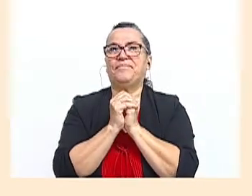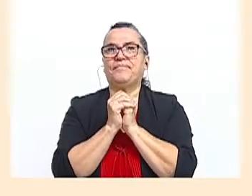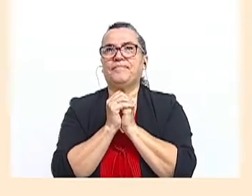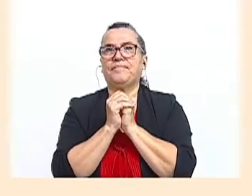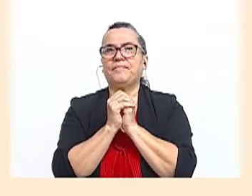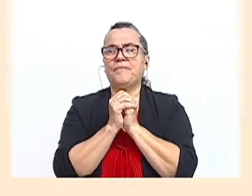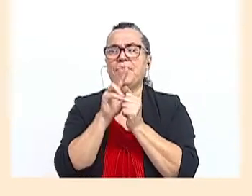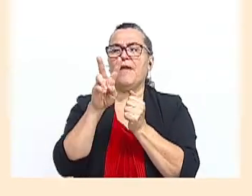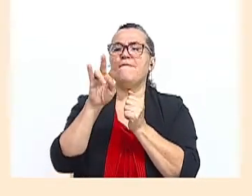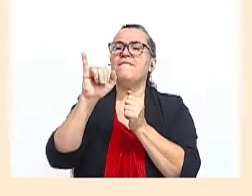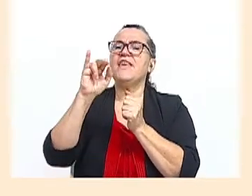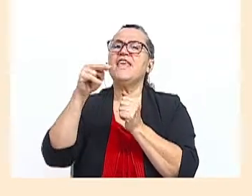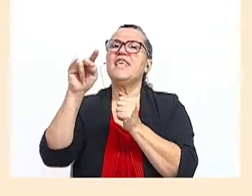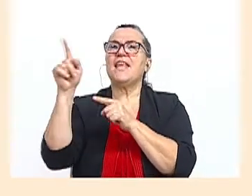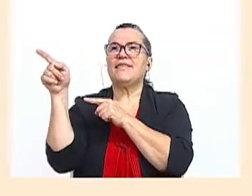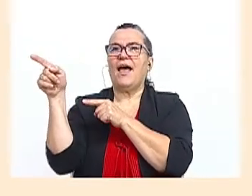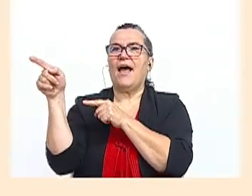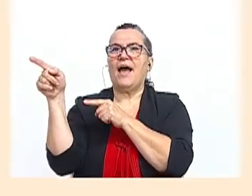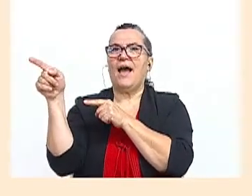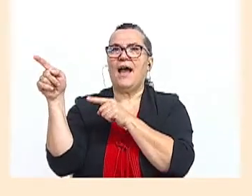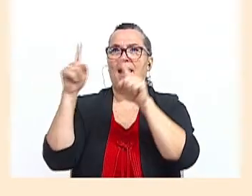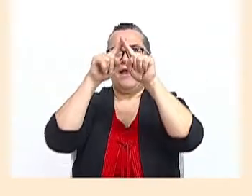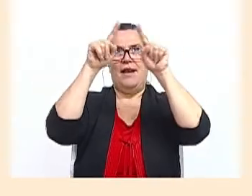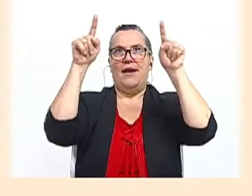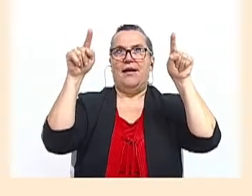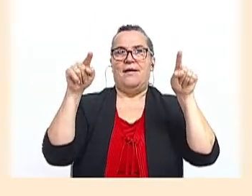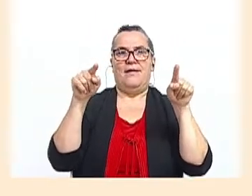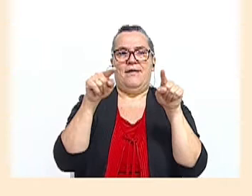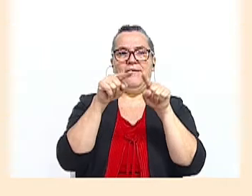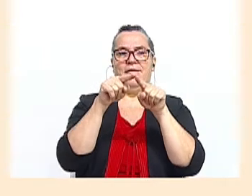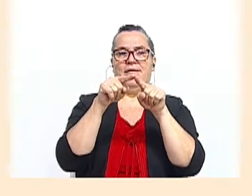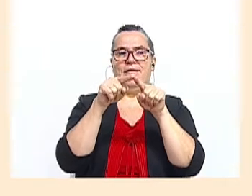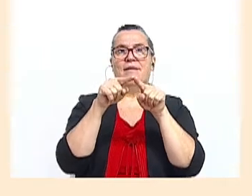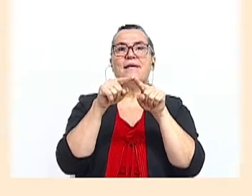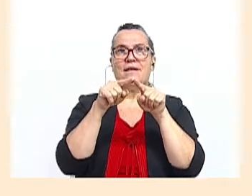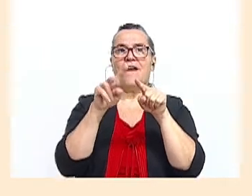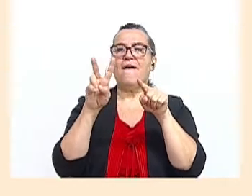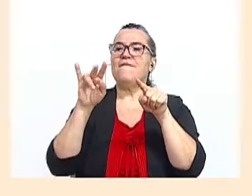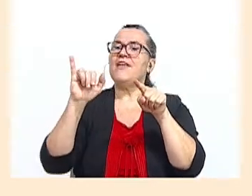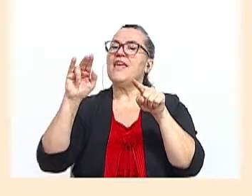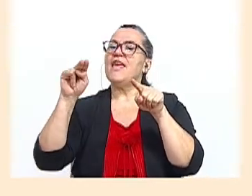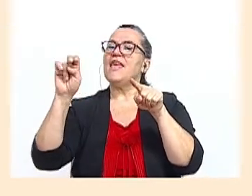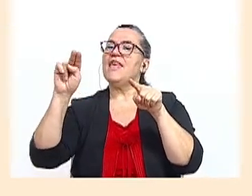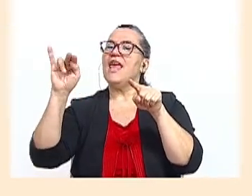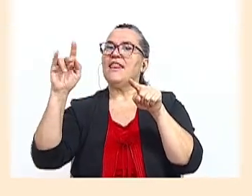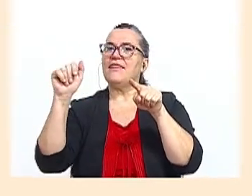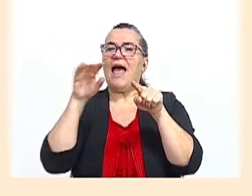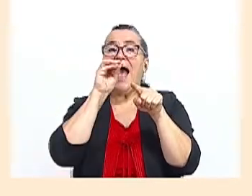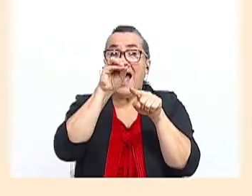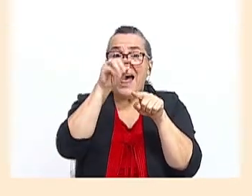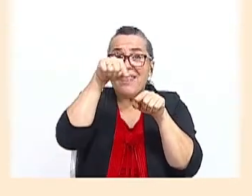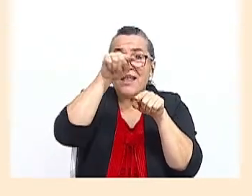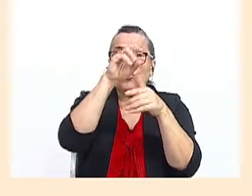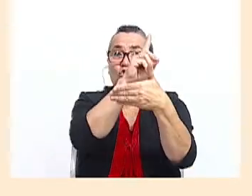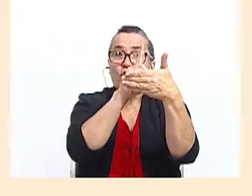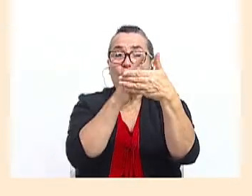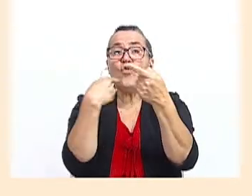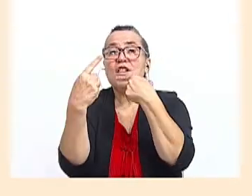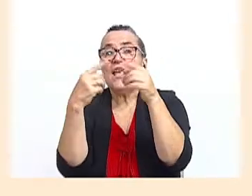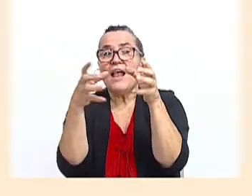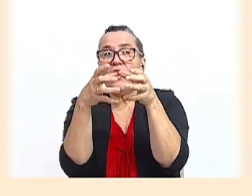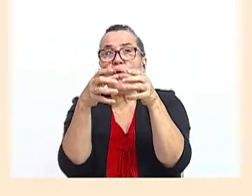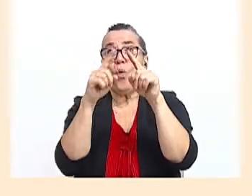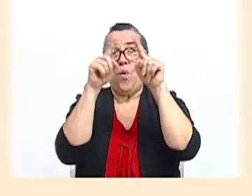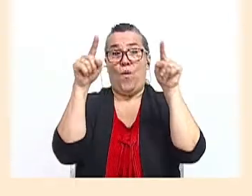La viñeta es el recuadro que enmarca tanto el dibujo como el diálogo. Es la unidad